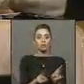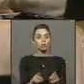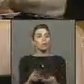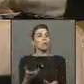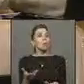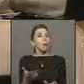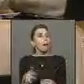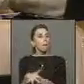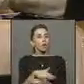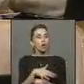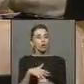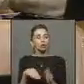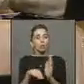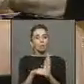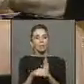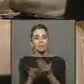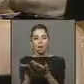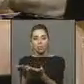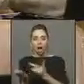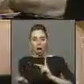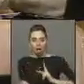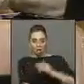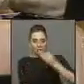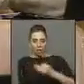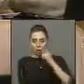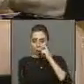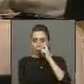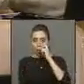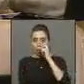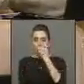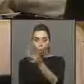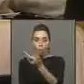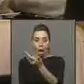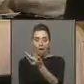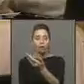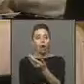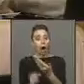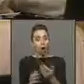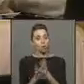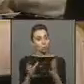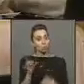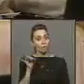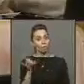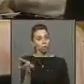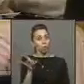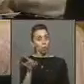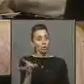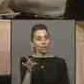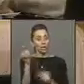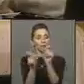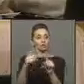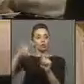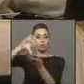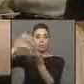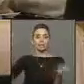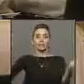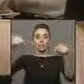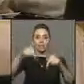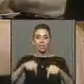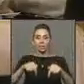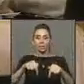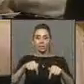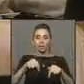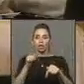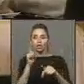mínimas, las condiciones de dignidad humana que hoy día muchas veces se vulnera en aquellos migrantes que tienen que